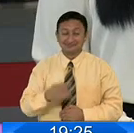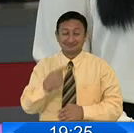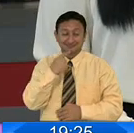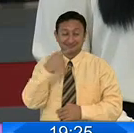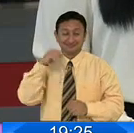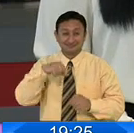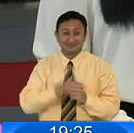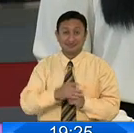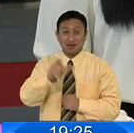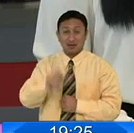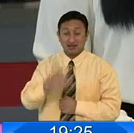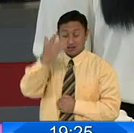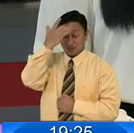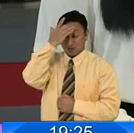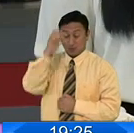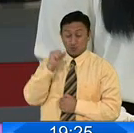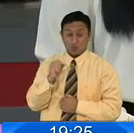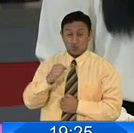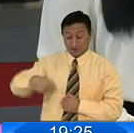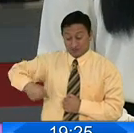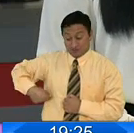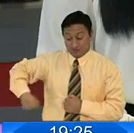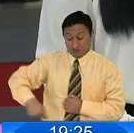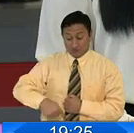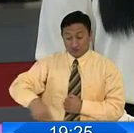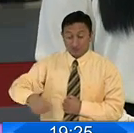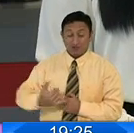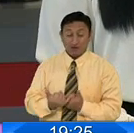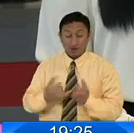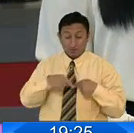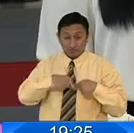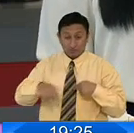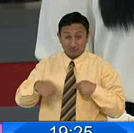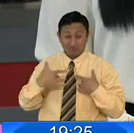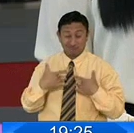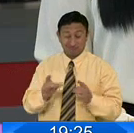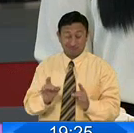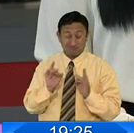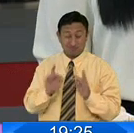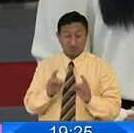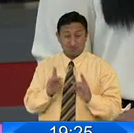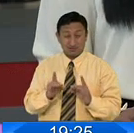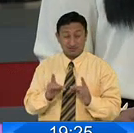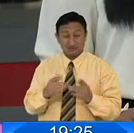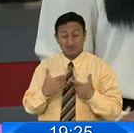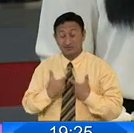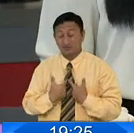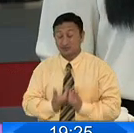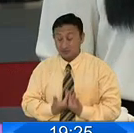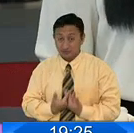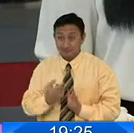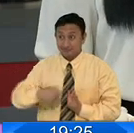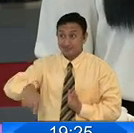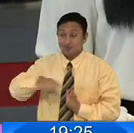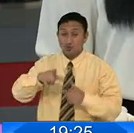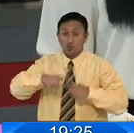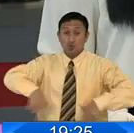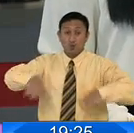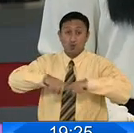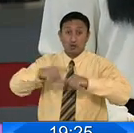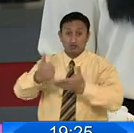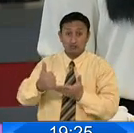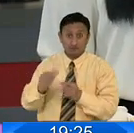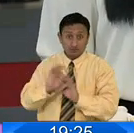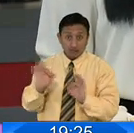Pacientes con insuficiencia renal viven en un viacrucis en medio de su doloroso tratamiento y el temor de que los centros de diálisis ya no